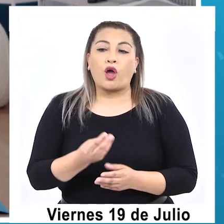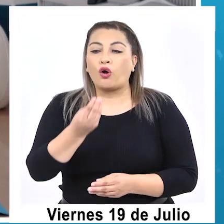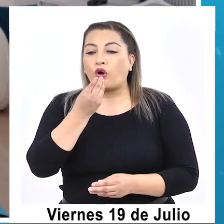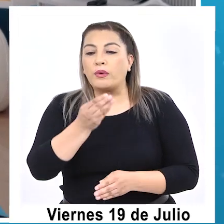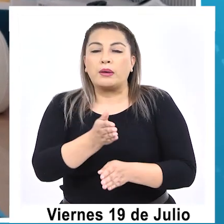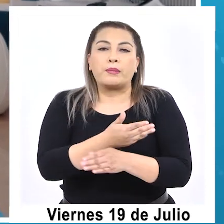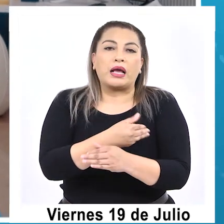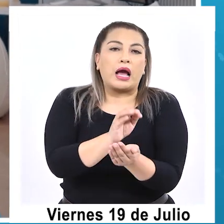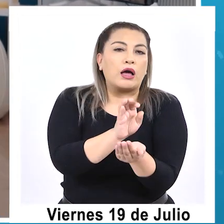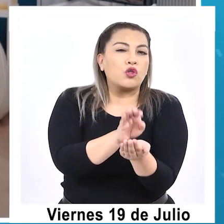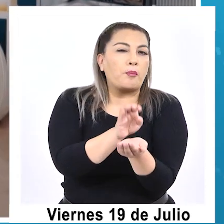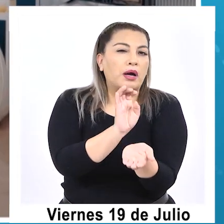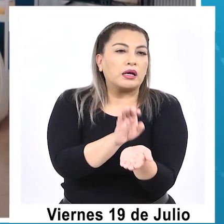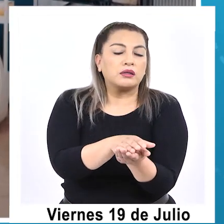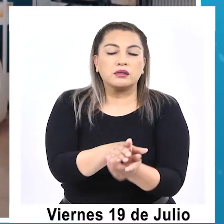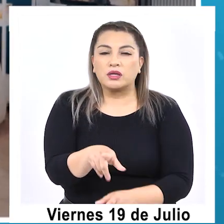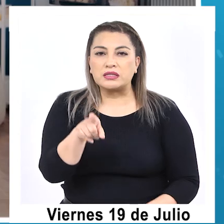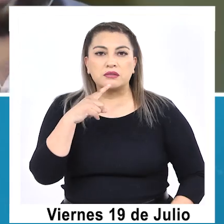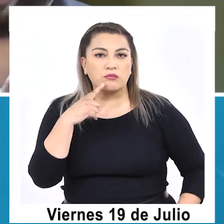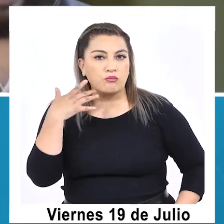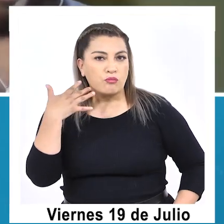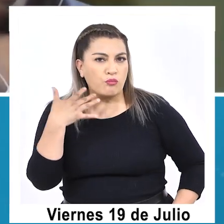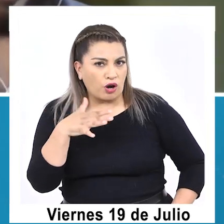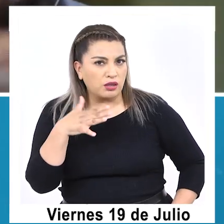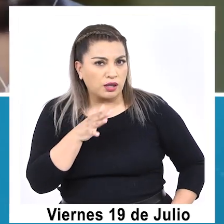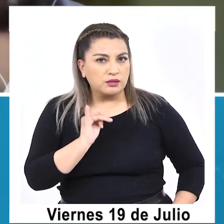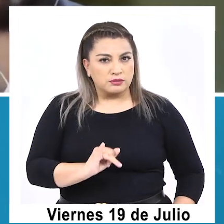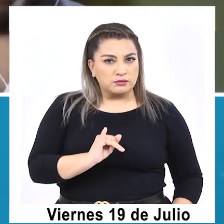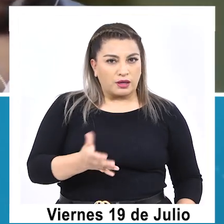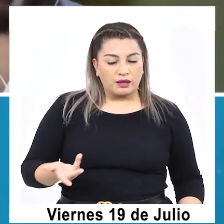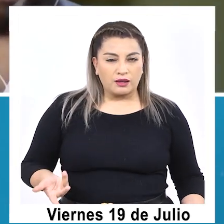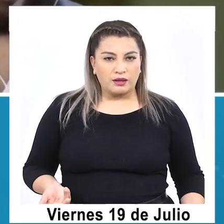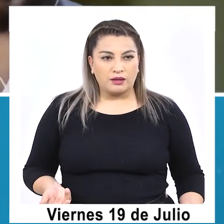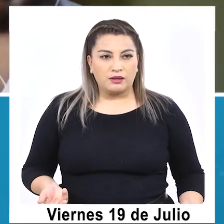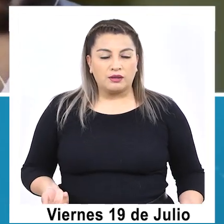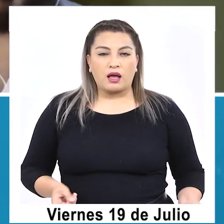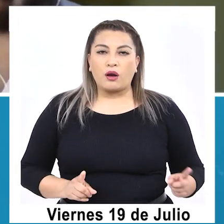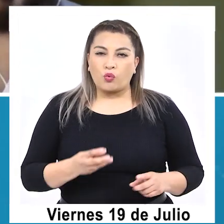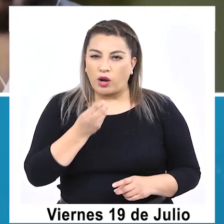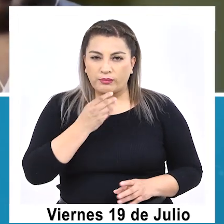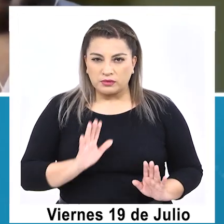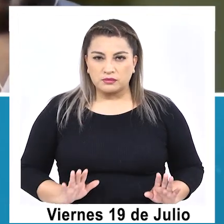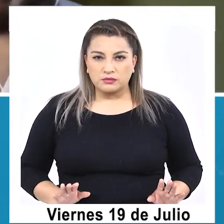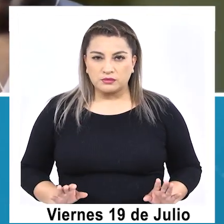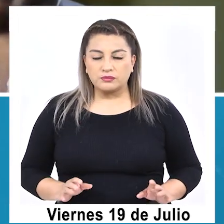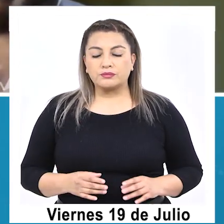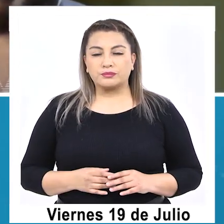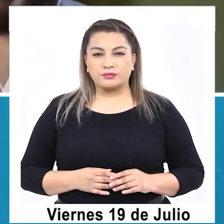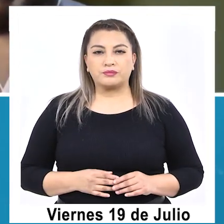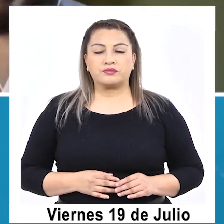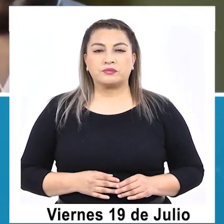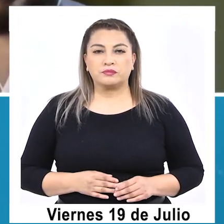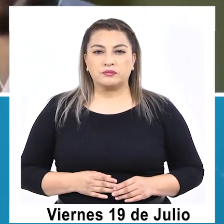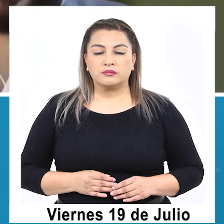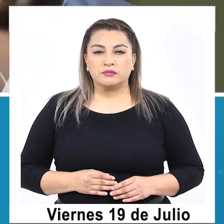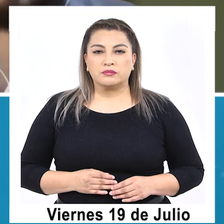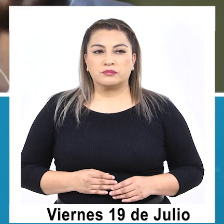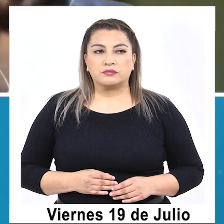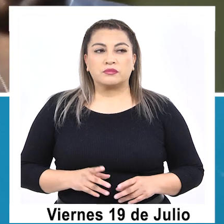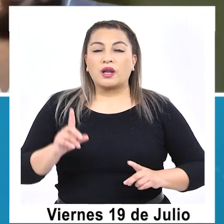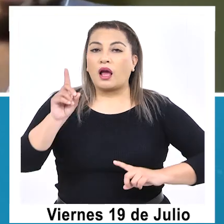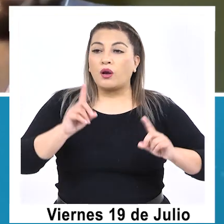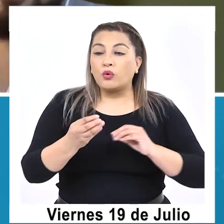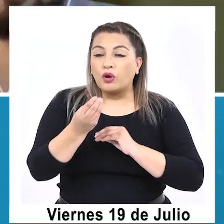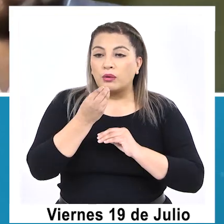pescados, a mariscos? ¿Qué importancia se le da a este tipo de alimentos? Bueno, detrás de los